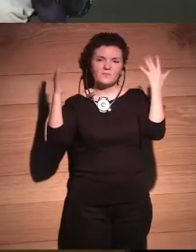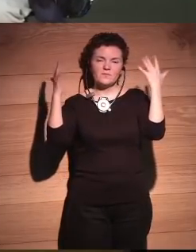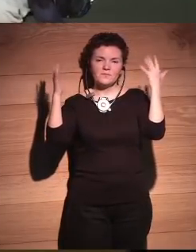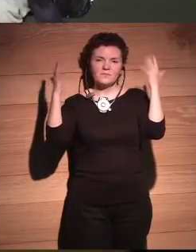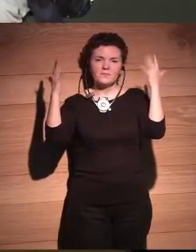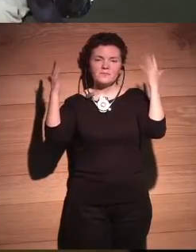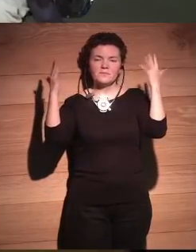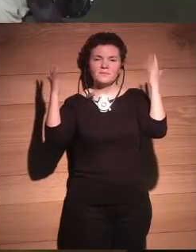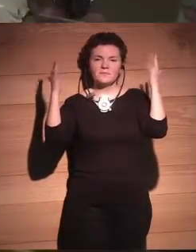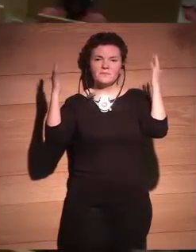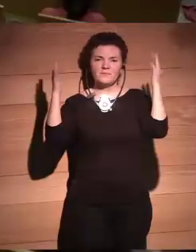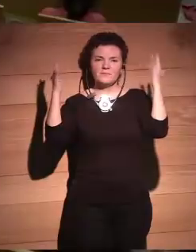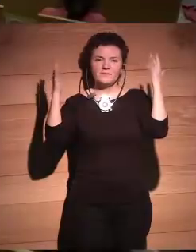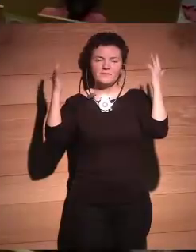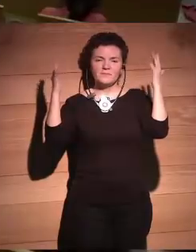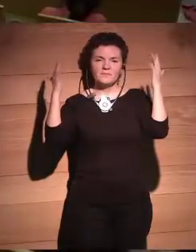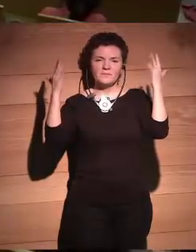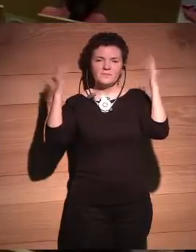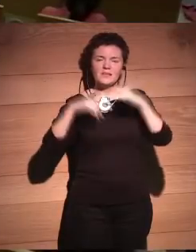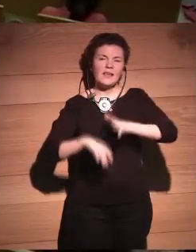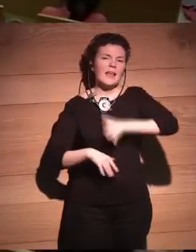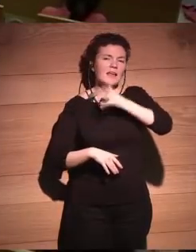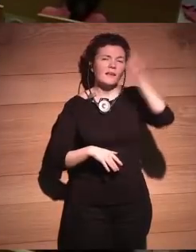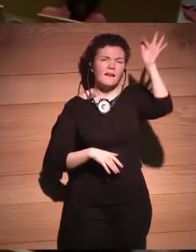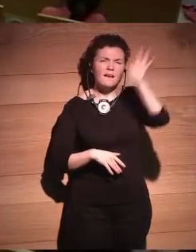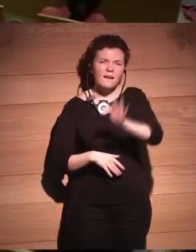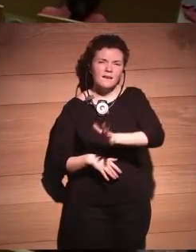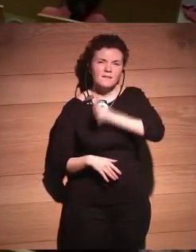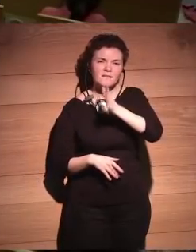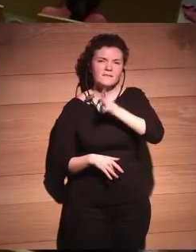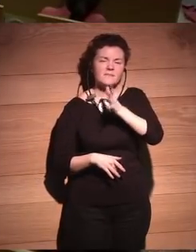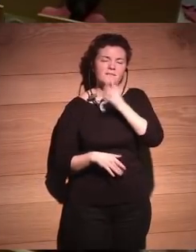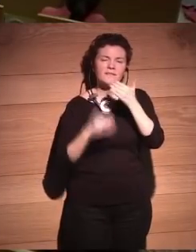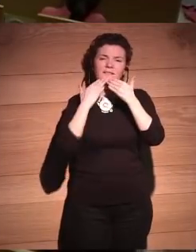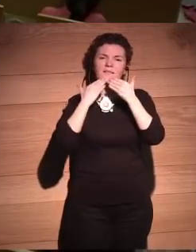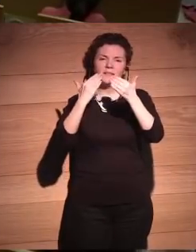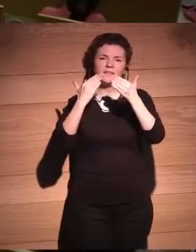Impresionante lo que hemos visto. Gracias.